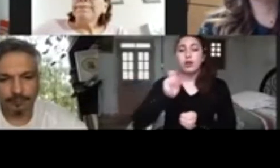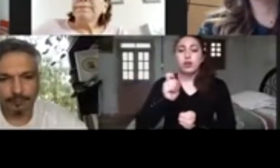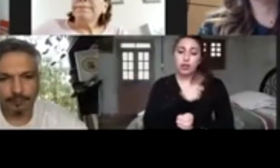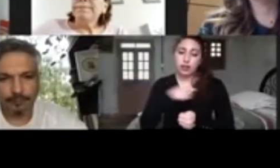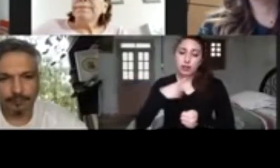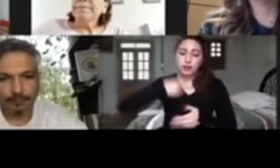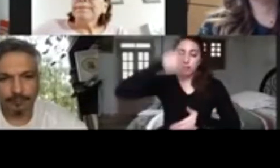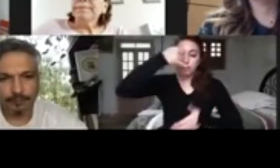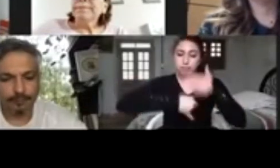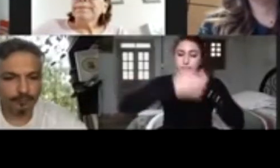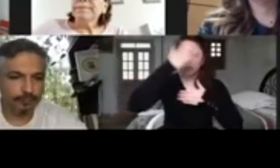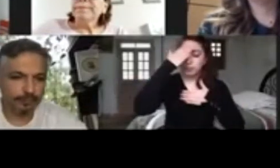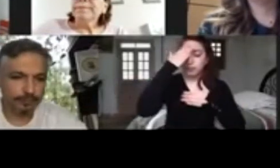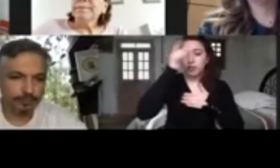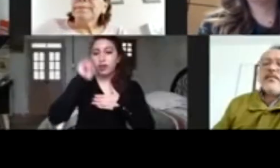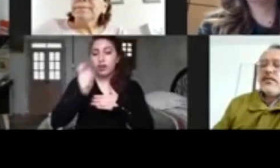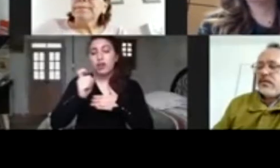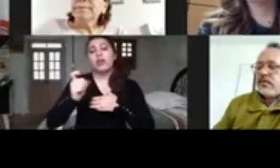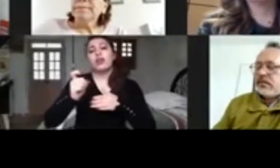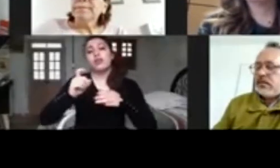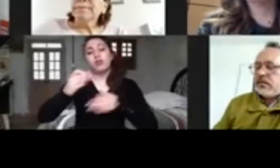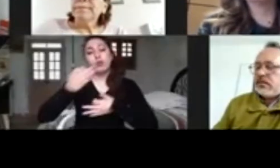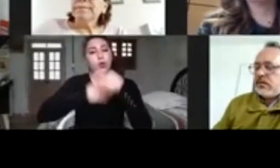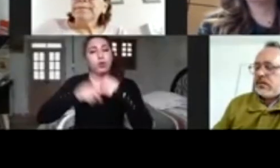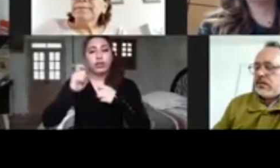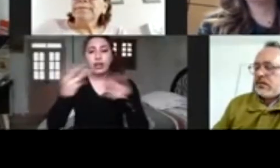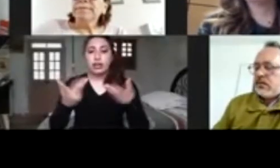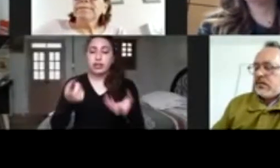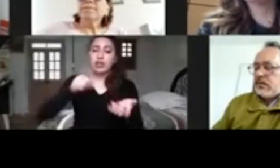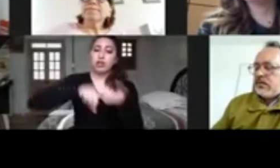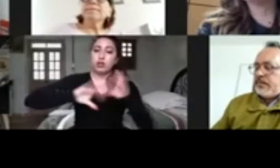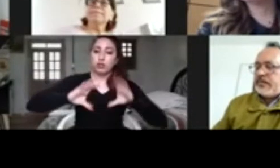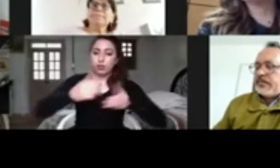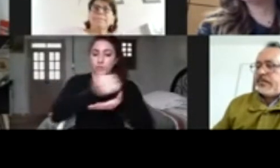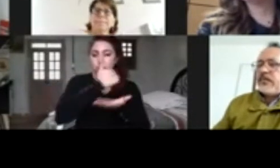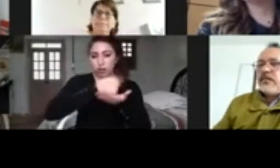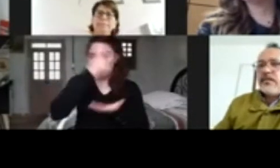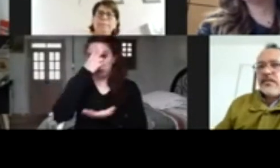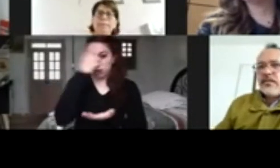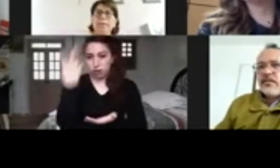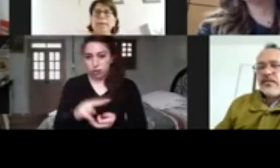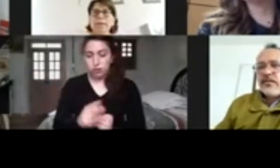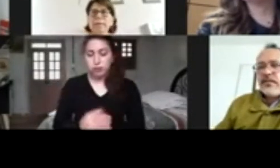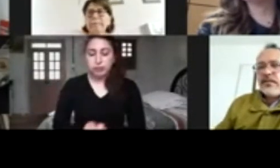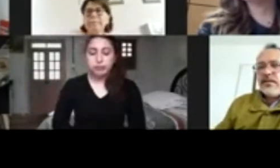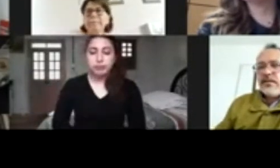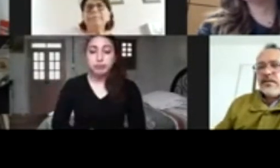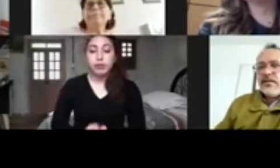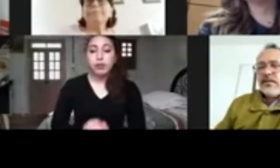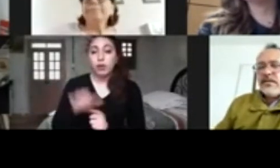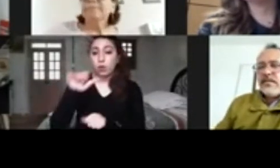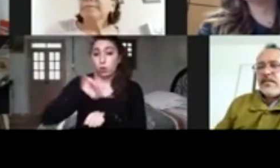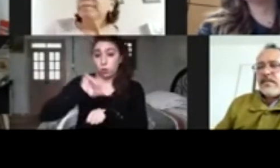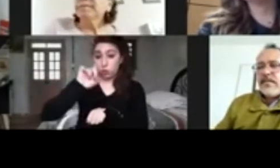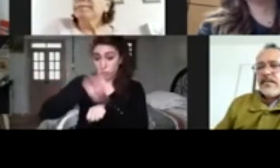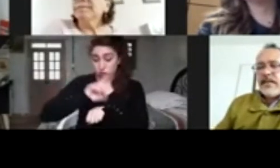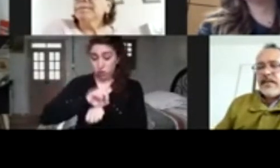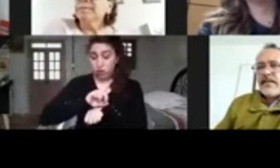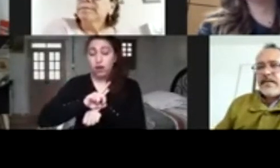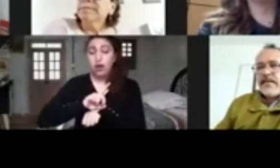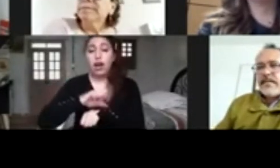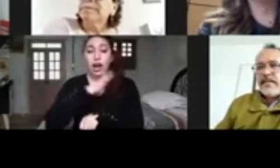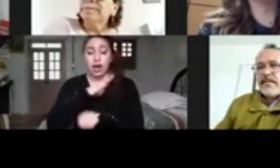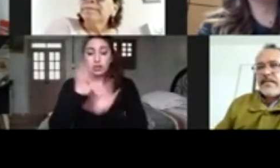como Parlamento abierto. El día de hoy vamos a sostener una reunión que tiende a